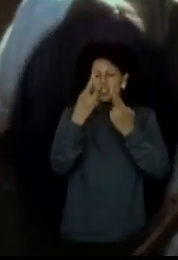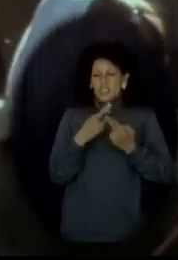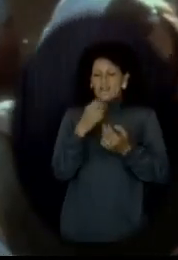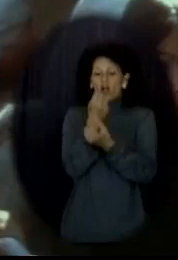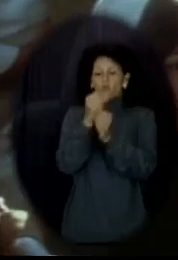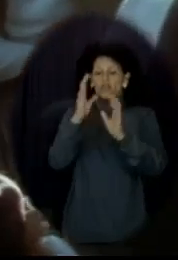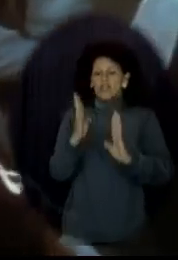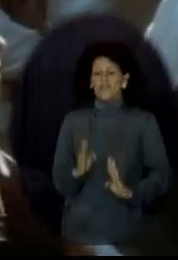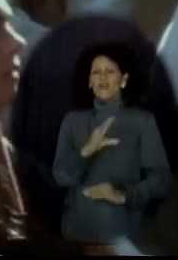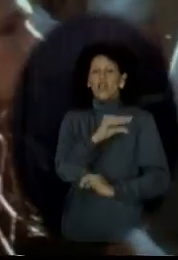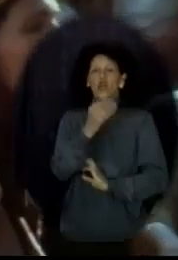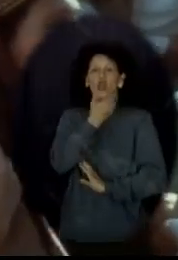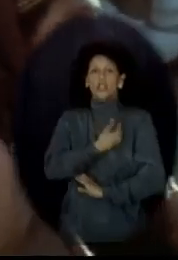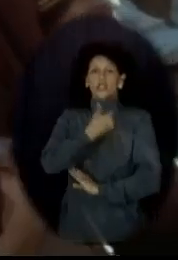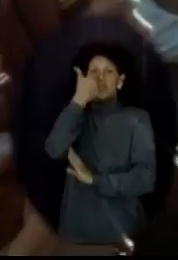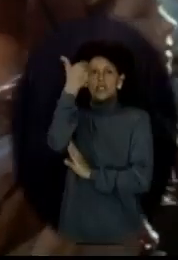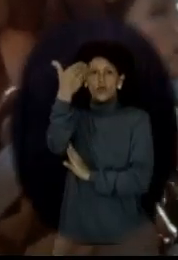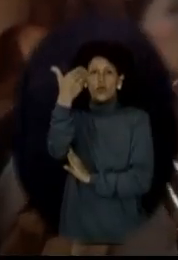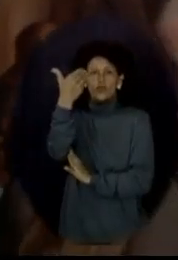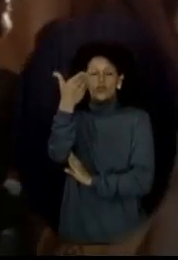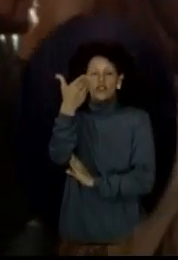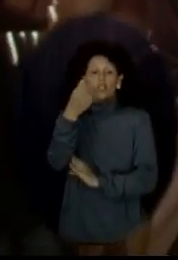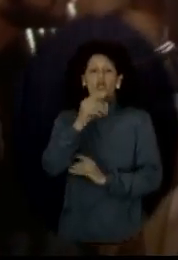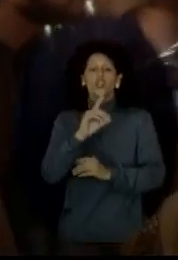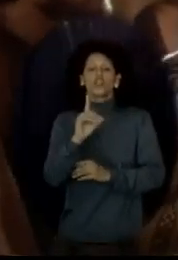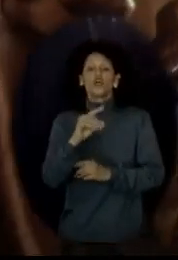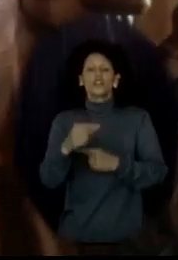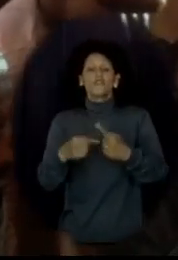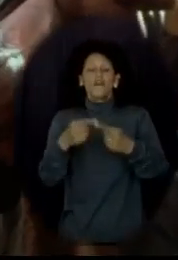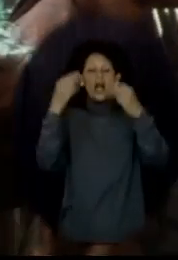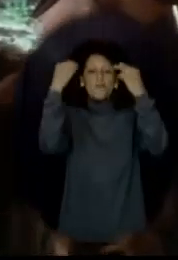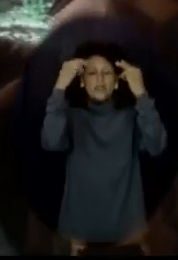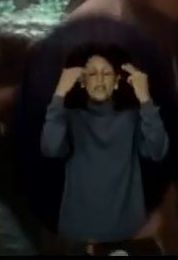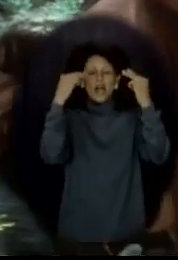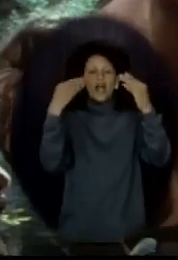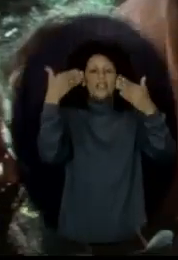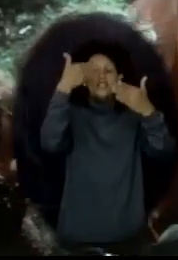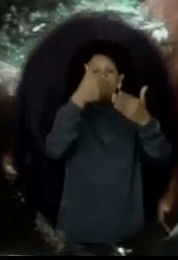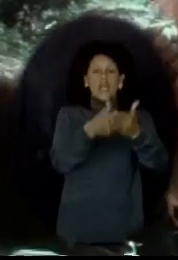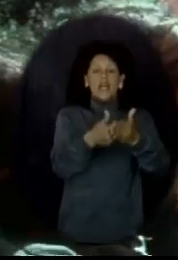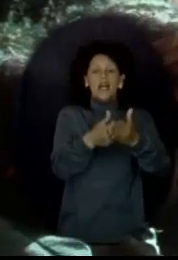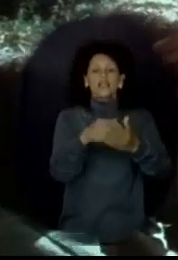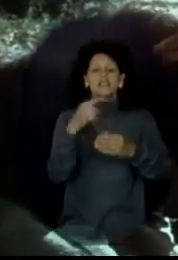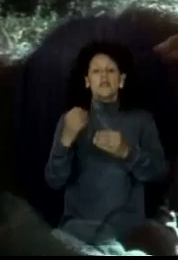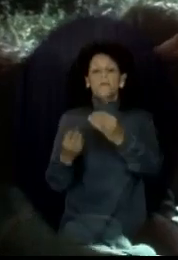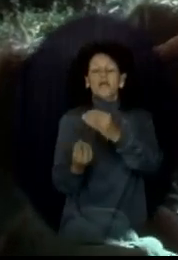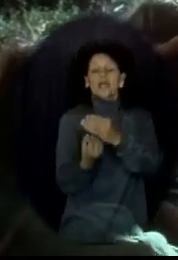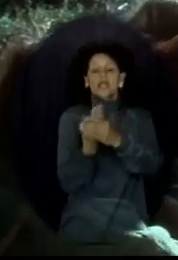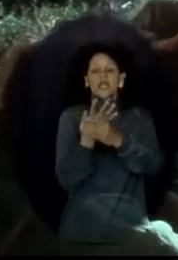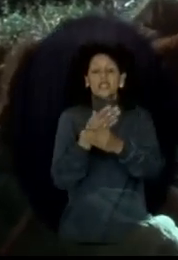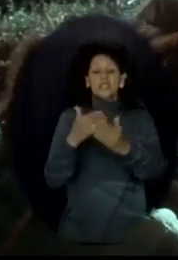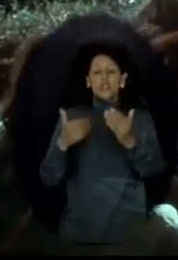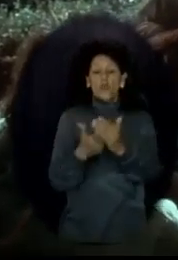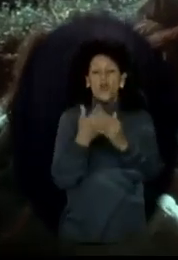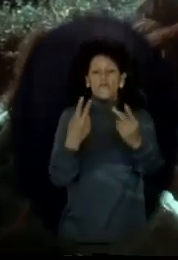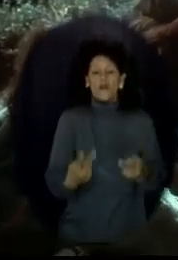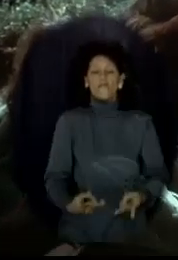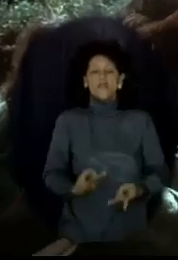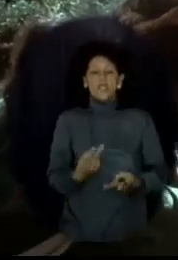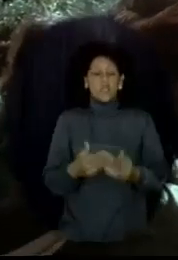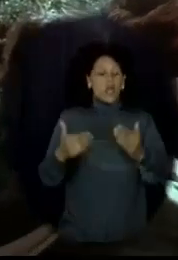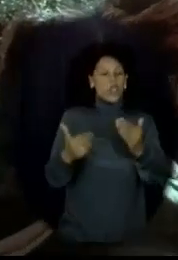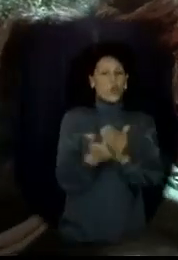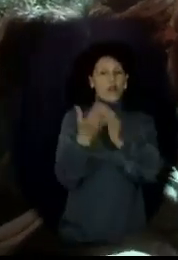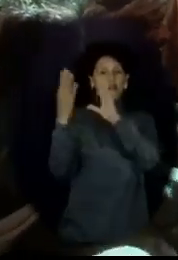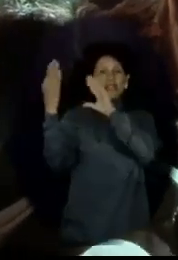reciben como su Salvador y Señor. A donde quiera que su mensaje ha llegado, ha surgido nueva vida, nueva